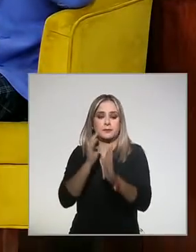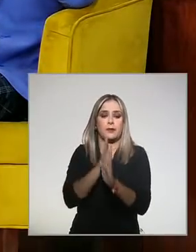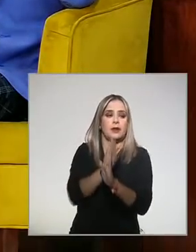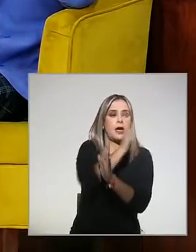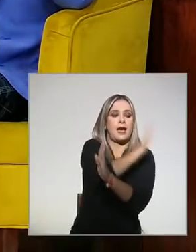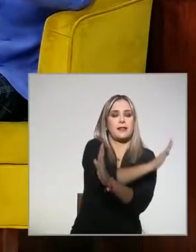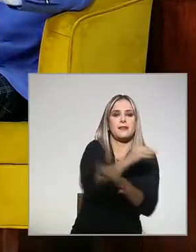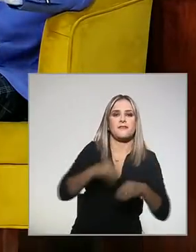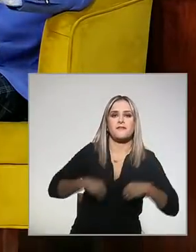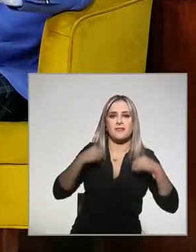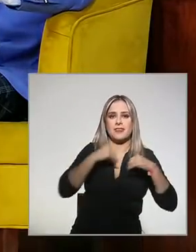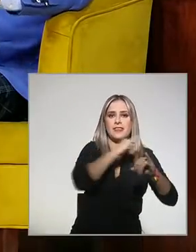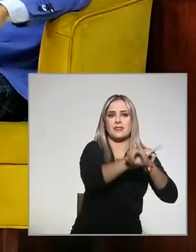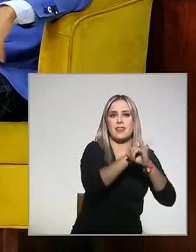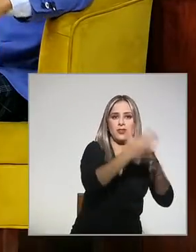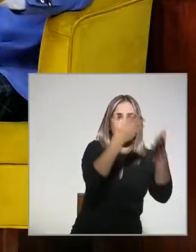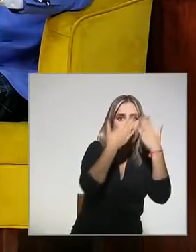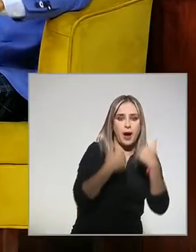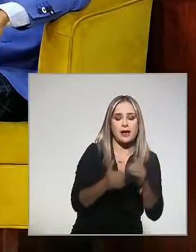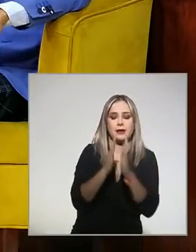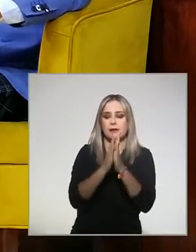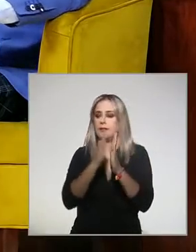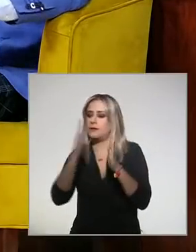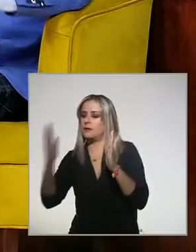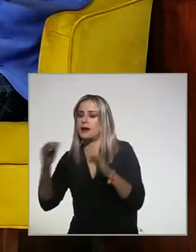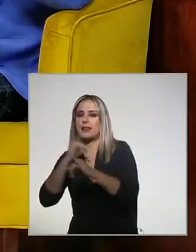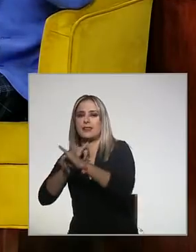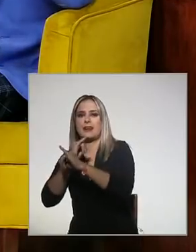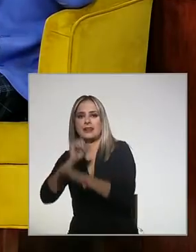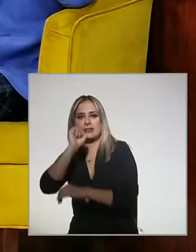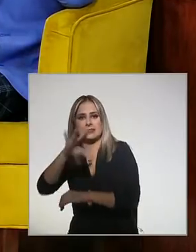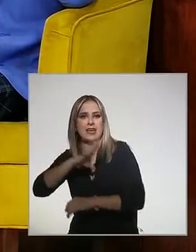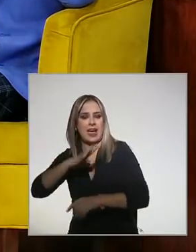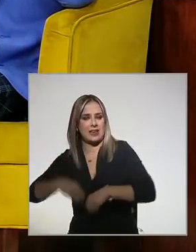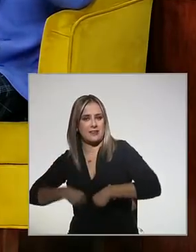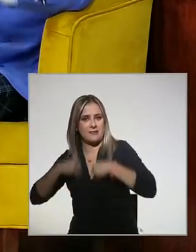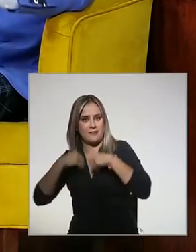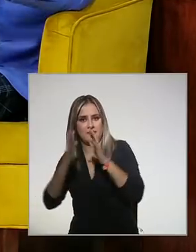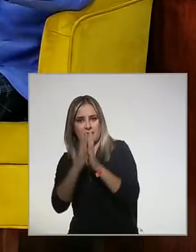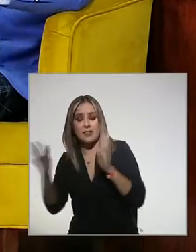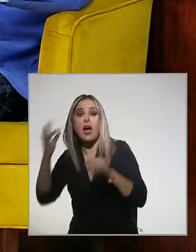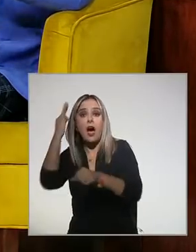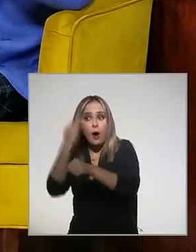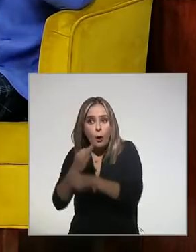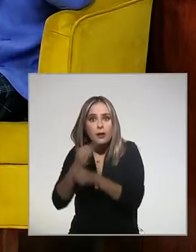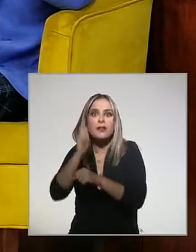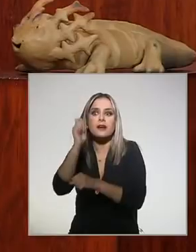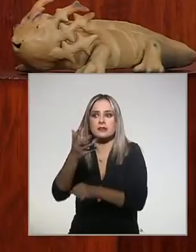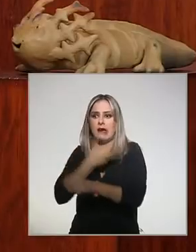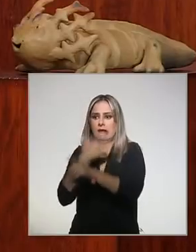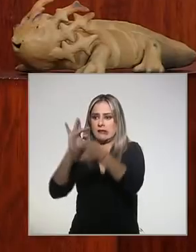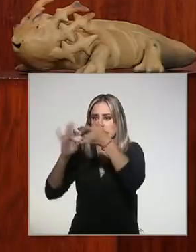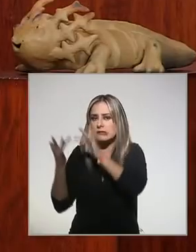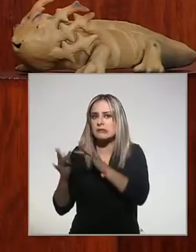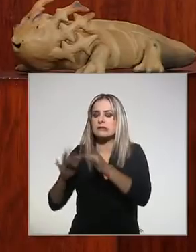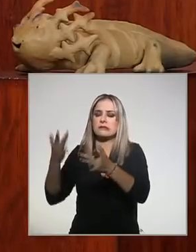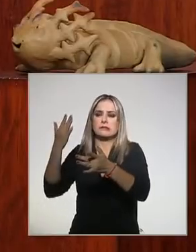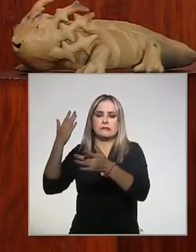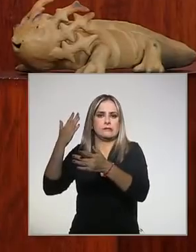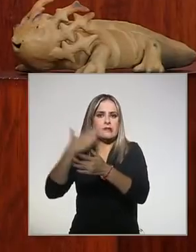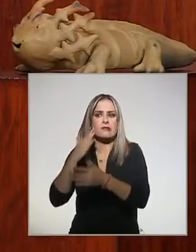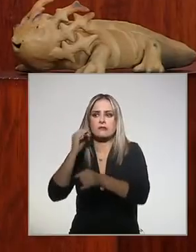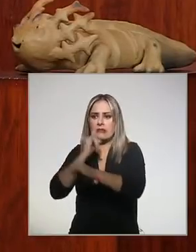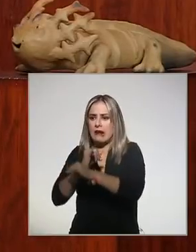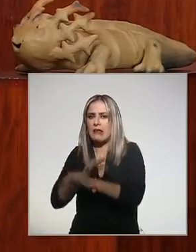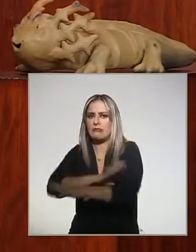nos encontramos en permanente hiperconectividad. Nos encontramos en exposición también a través de redes sociodigitales. Y